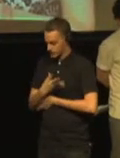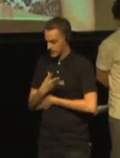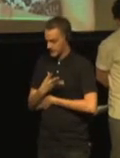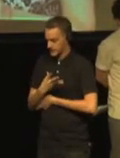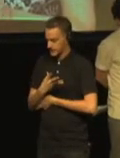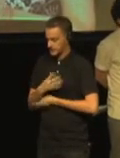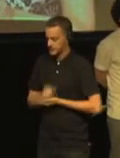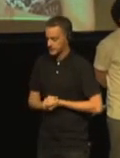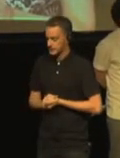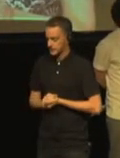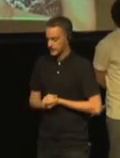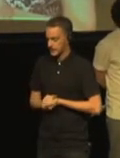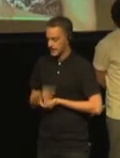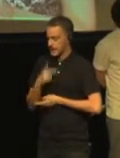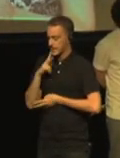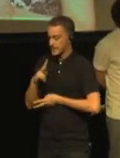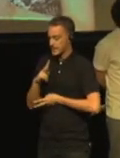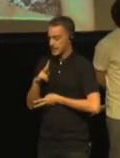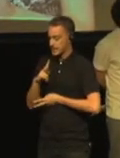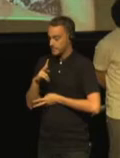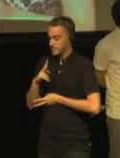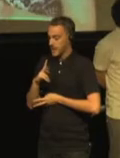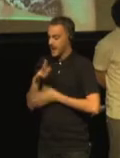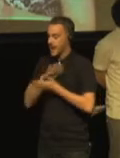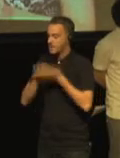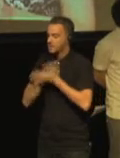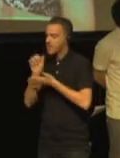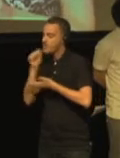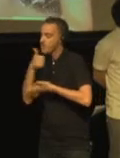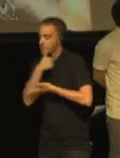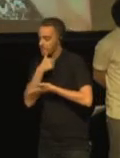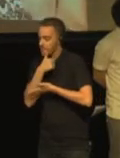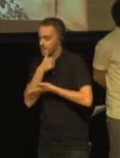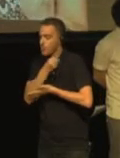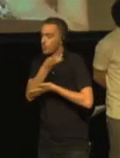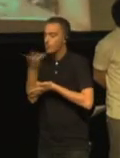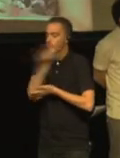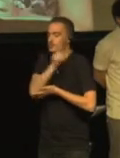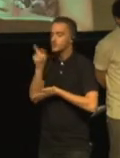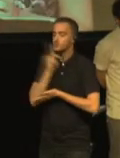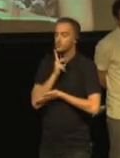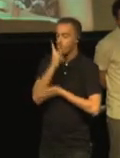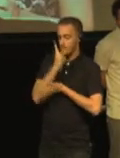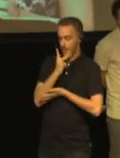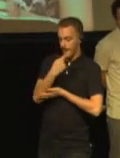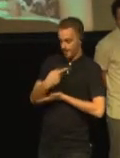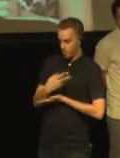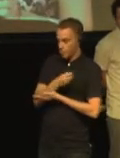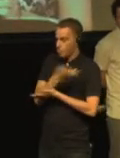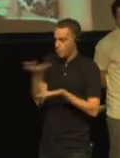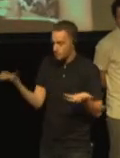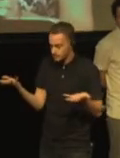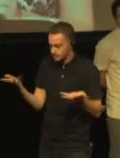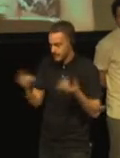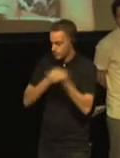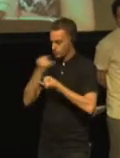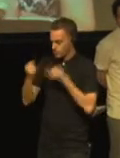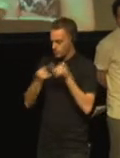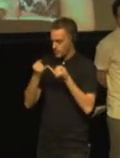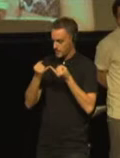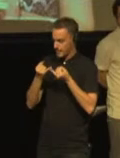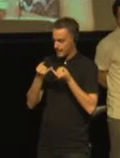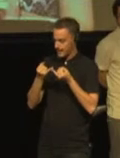decir de quién estamos hablando. ¿Cuántas personas sordociegas existen? ¿Es este un problema que afecta a muchas